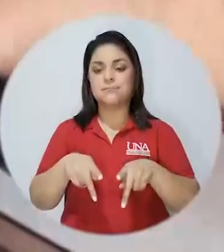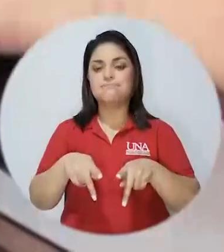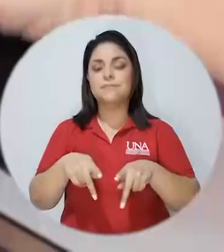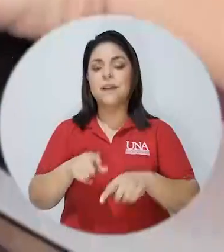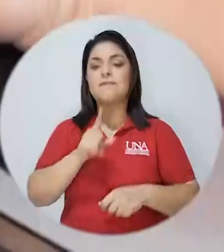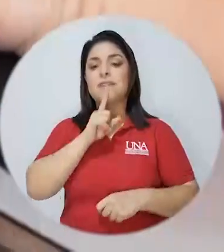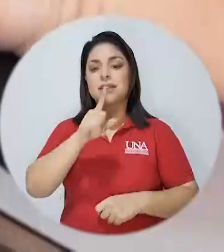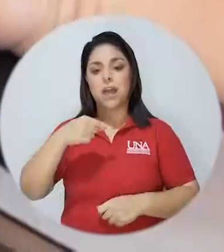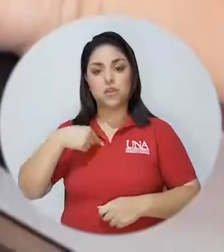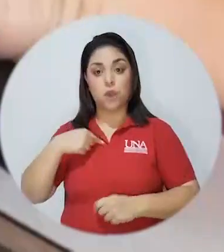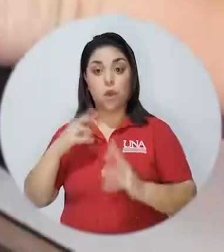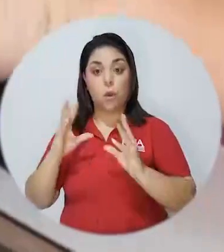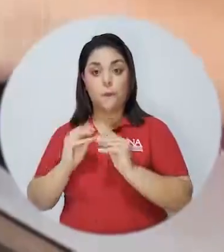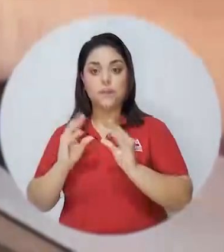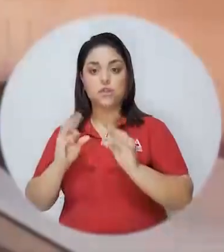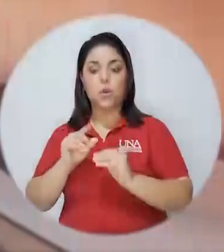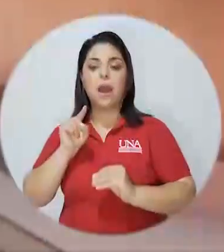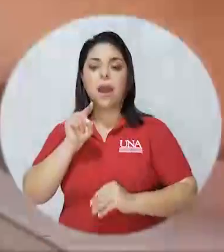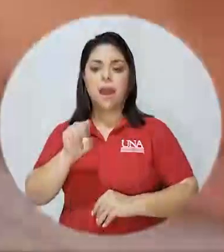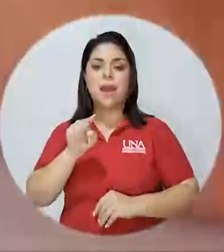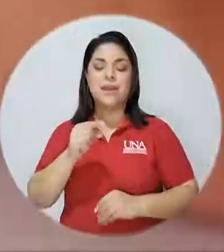digo a nivel de la comisión, nos llamaban y nos decían,